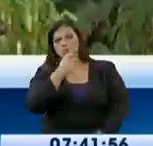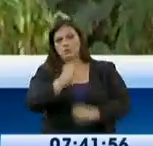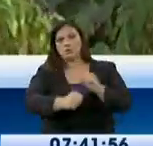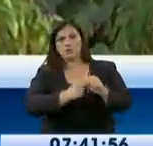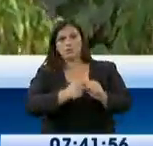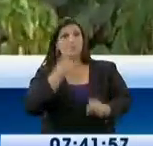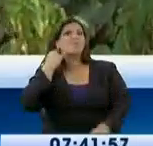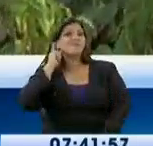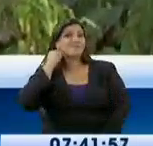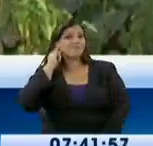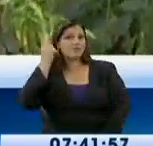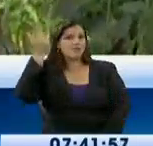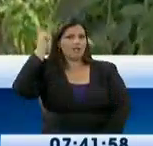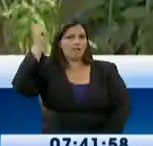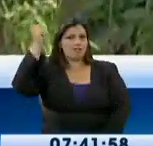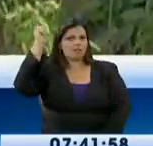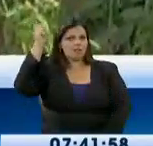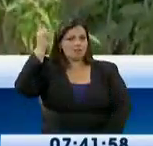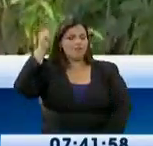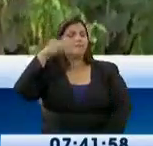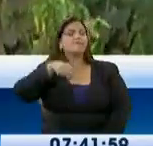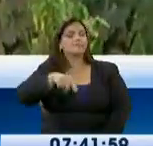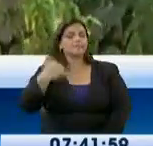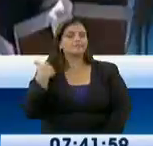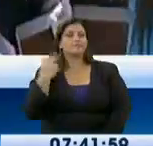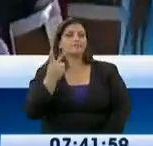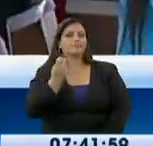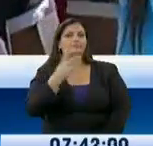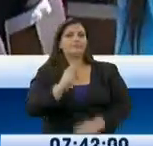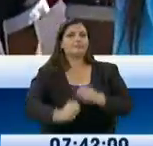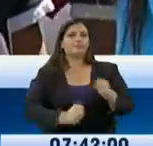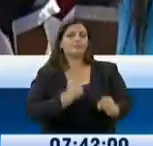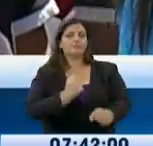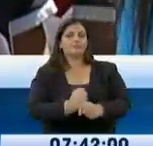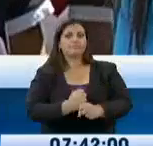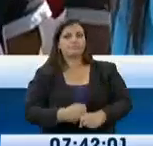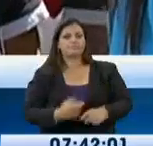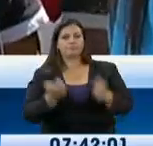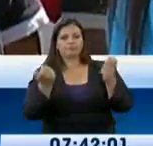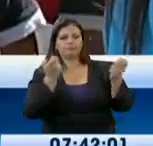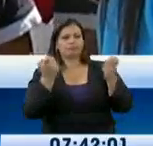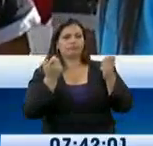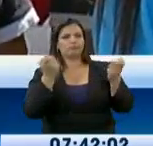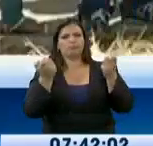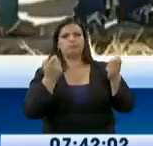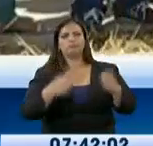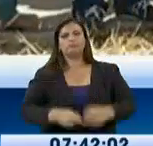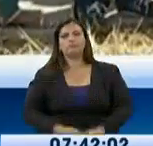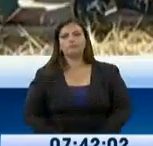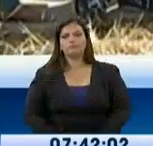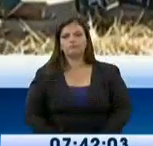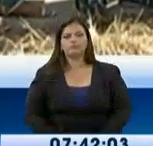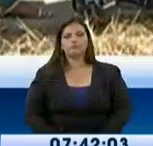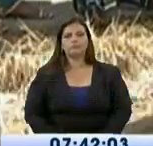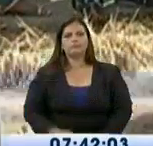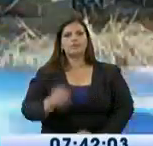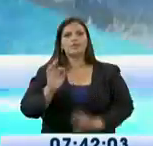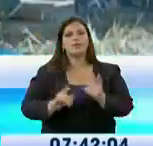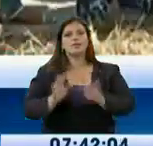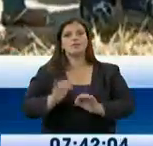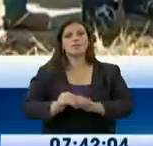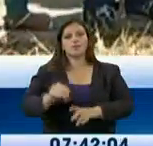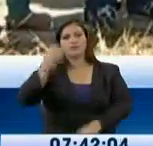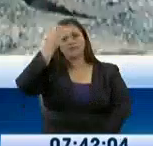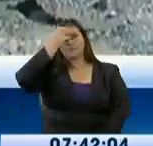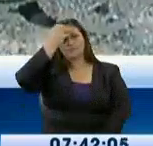grande debe tener 12 años, porque ella es la que dirige a todos esos niños. Sobre este asunto, la subsecretaria de Educación aclaró que solo se trata